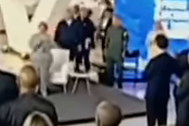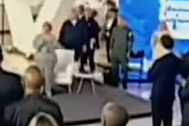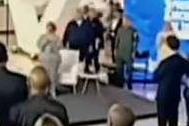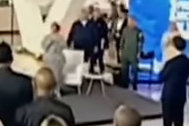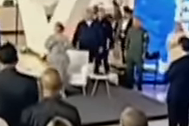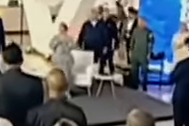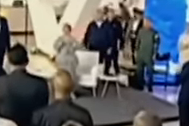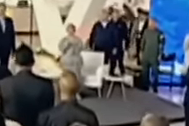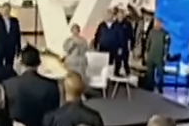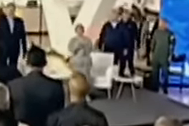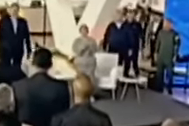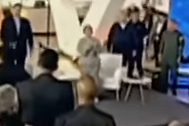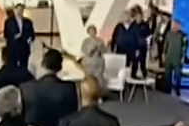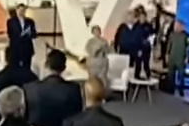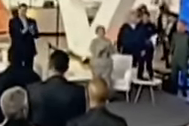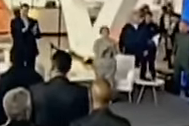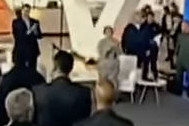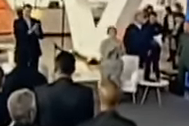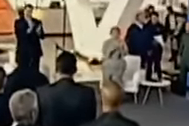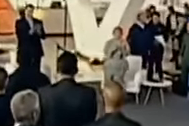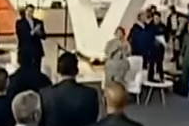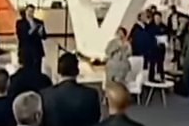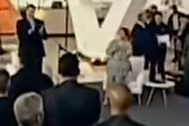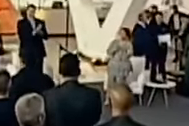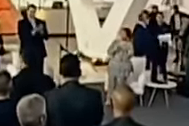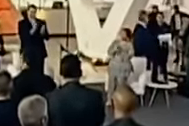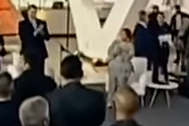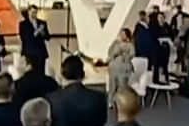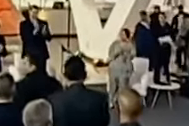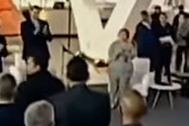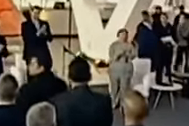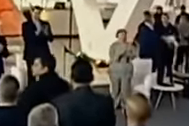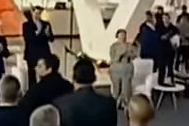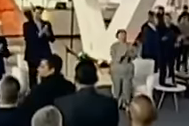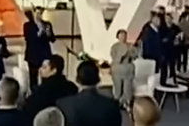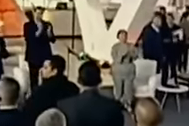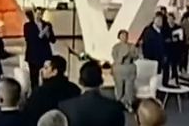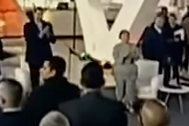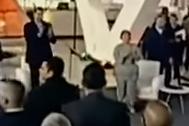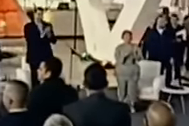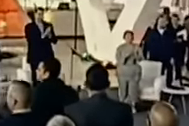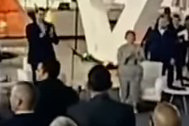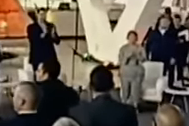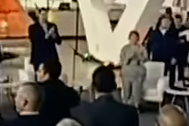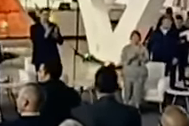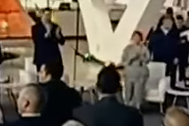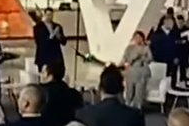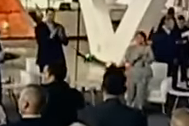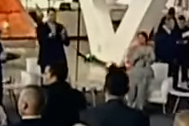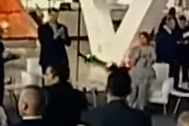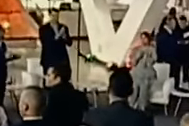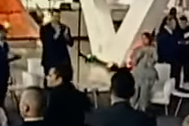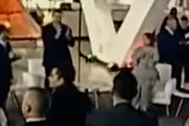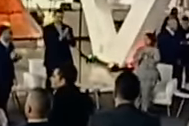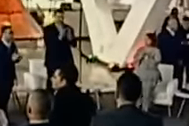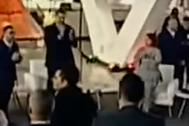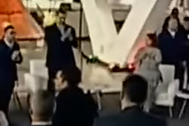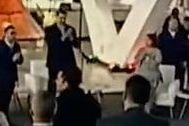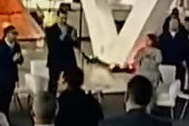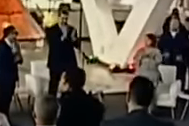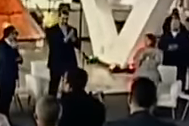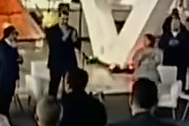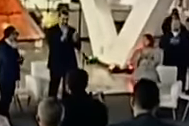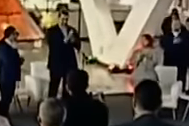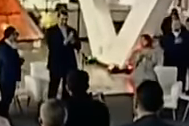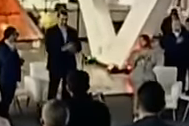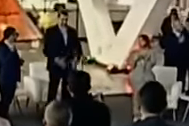Entre la penumbra y la oscuridad, entre la penumbra y la oscuridad, y la